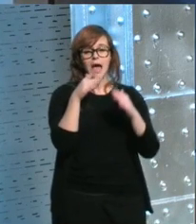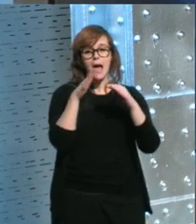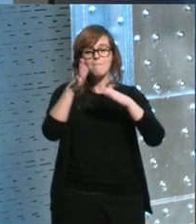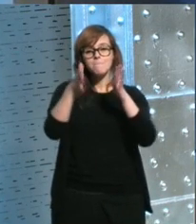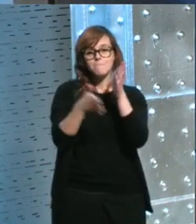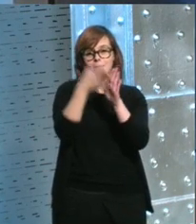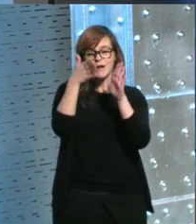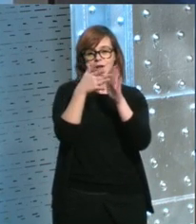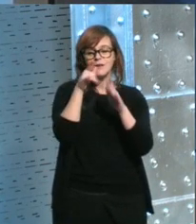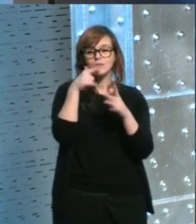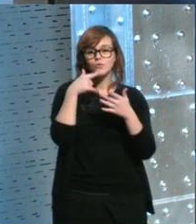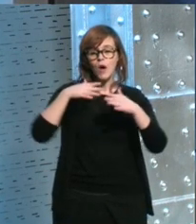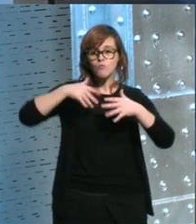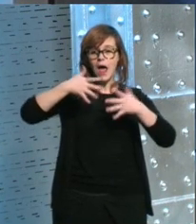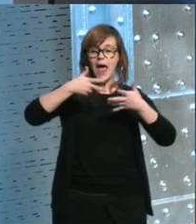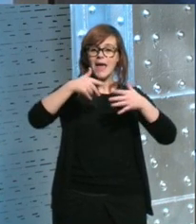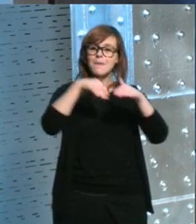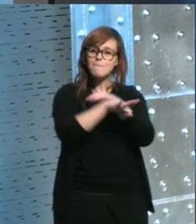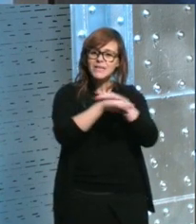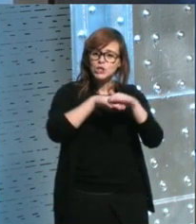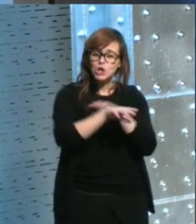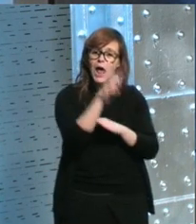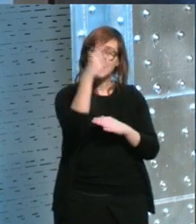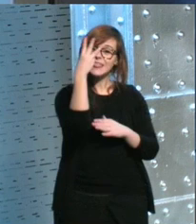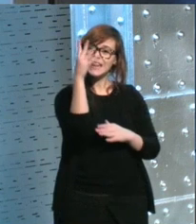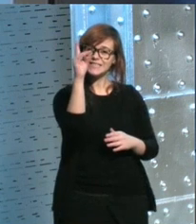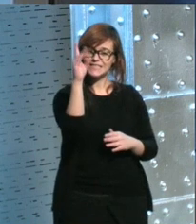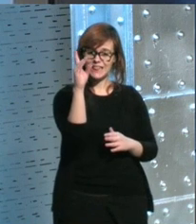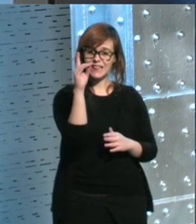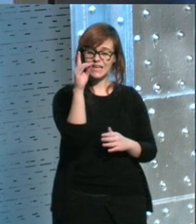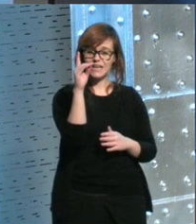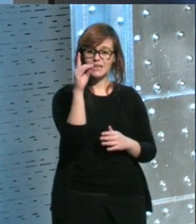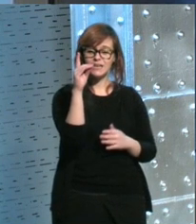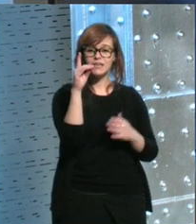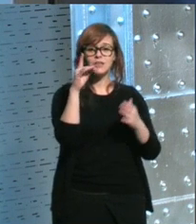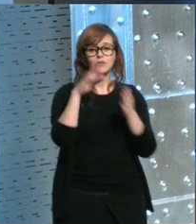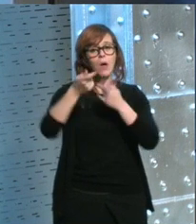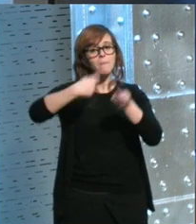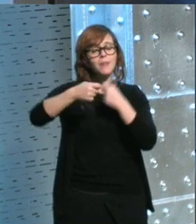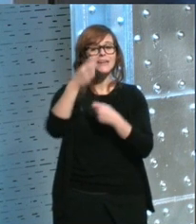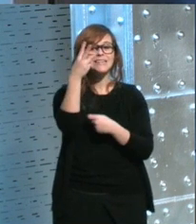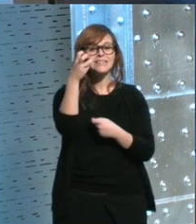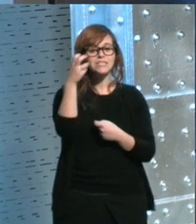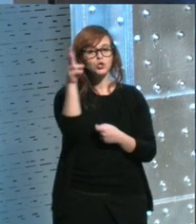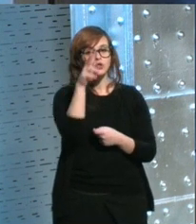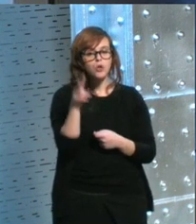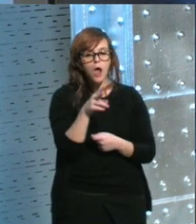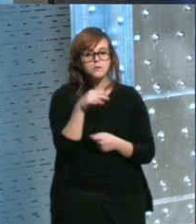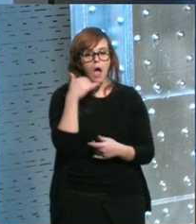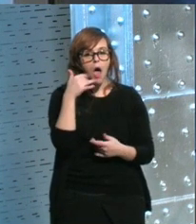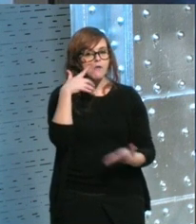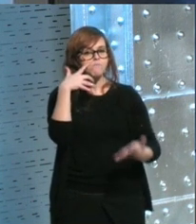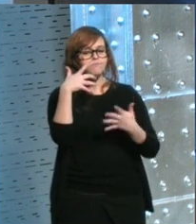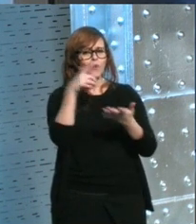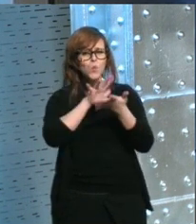mano, a una impresora 3D que va a vender $300, lo cual es un cambio